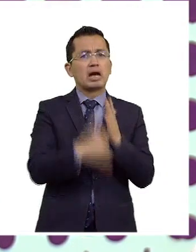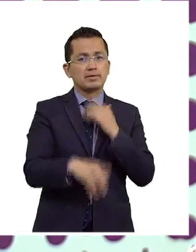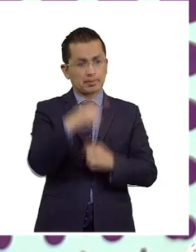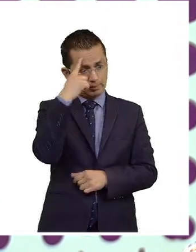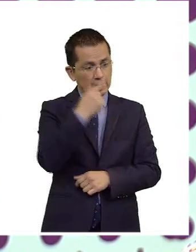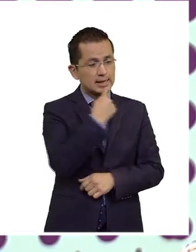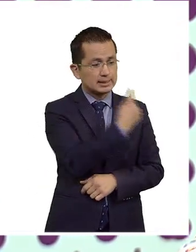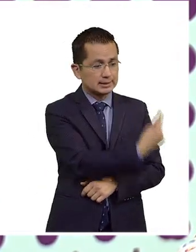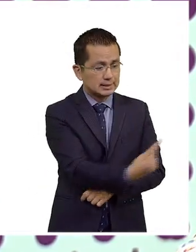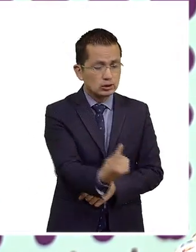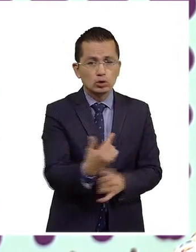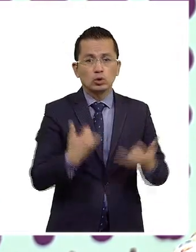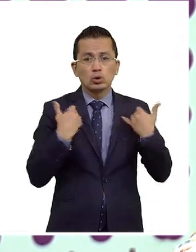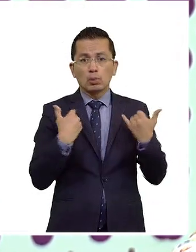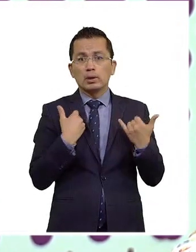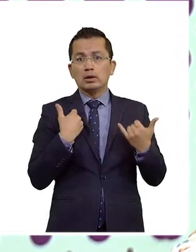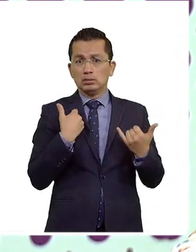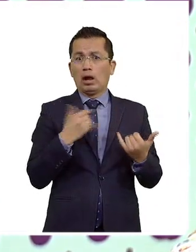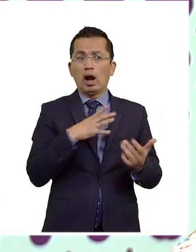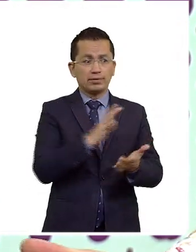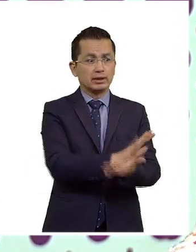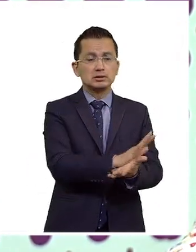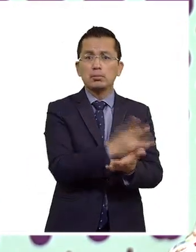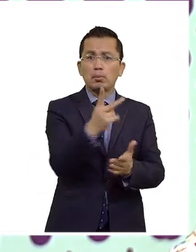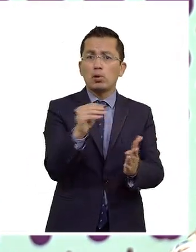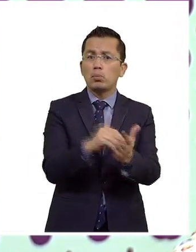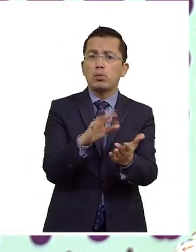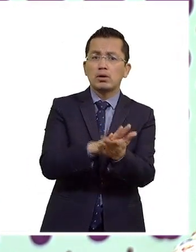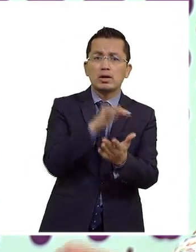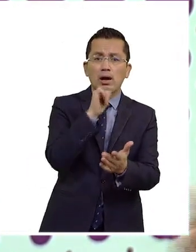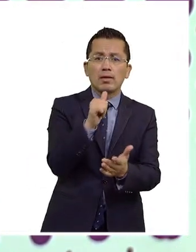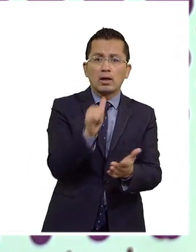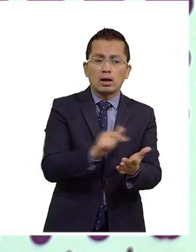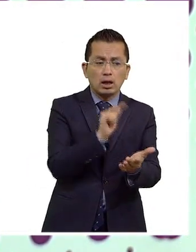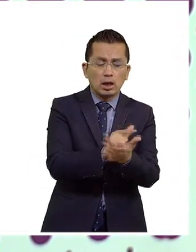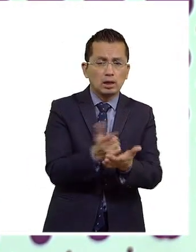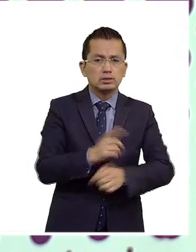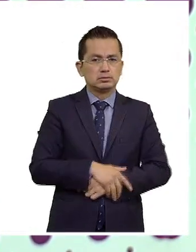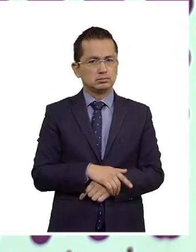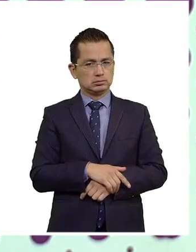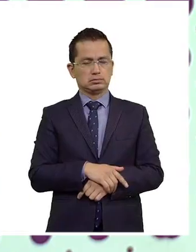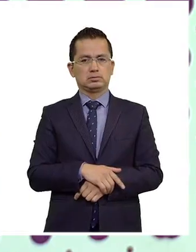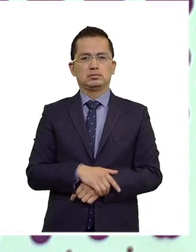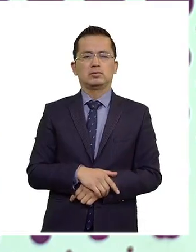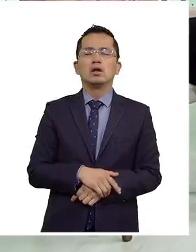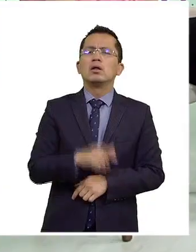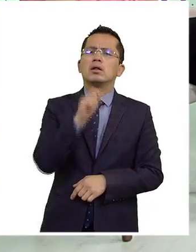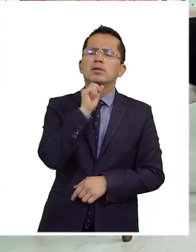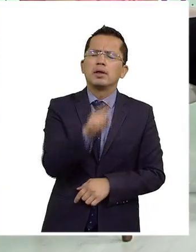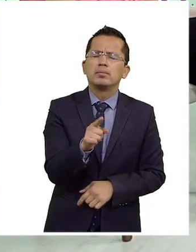supuesto. Entonces, lo que estamos en realidad es garantizando este principio de no discriminación. Y además,